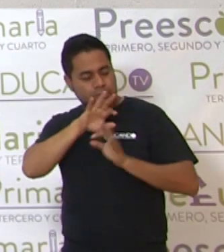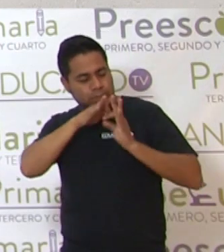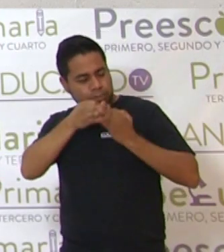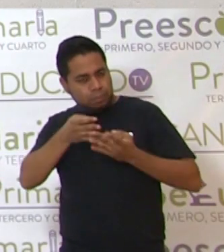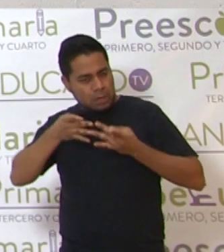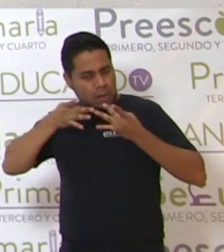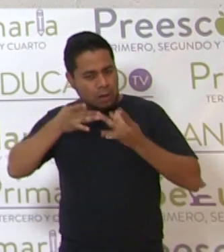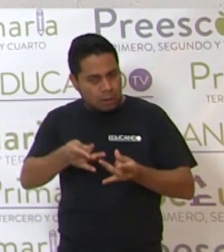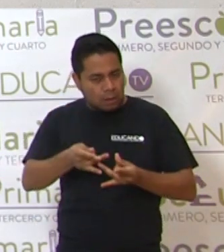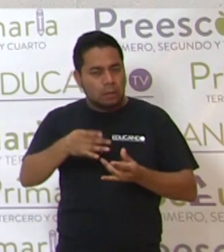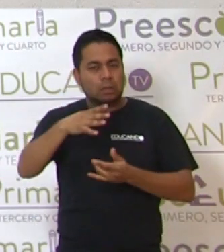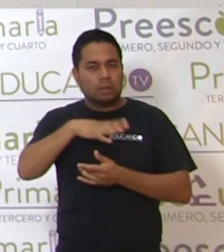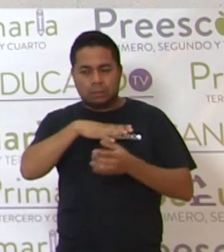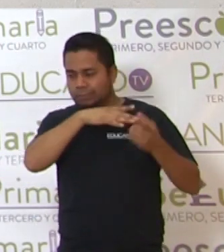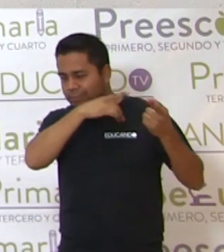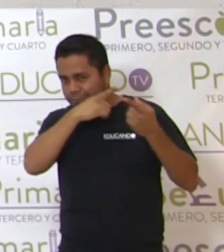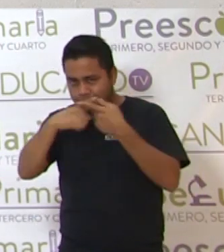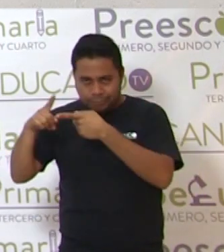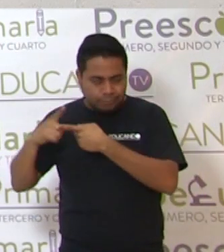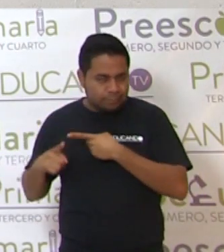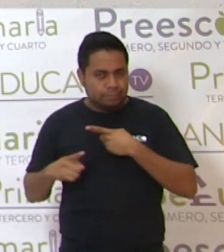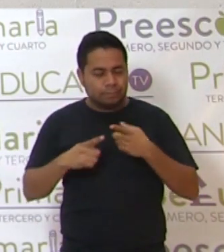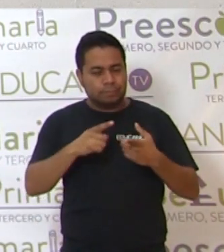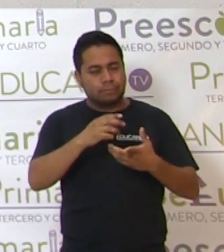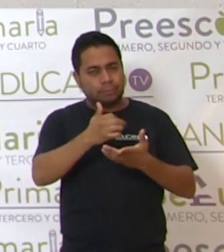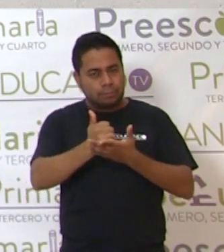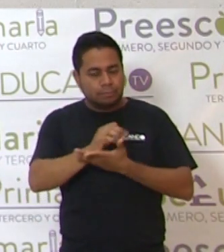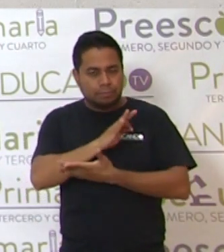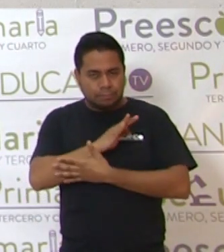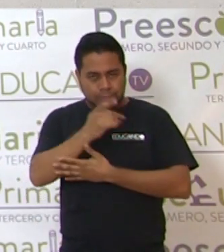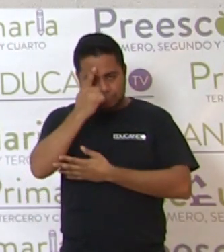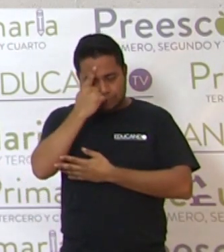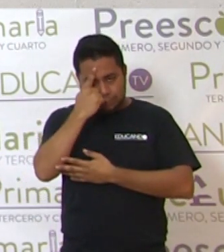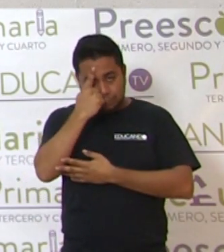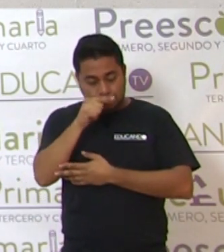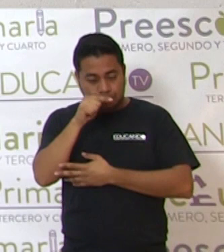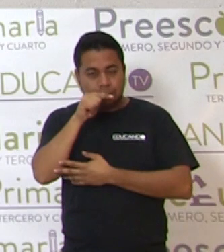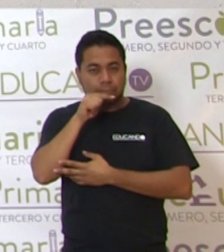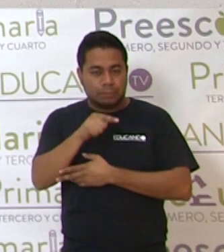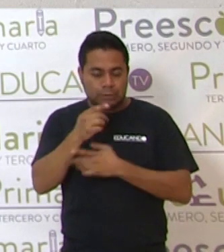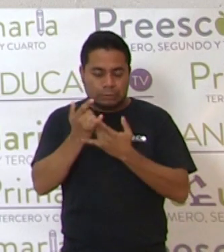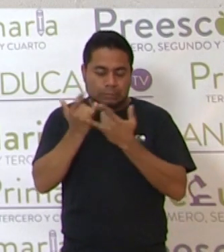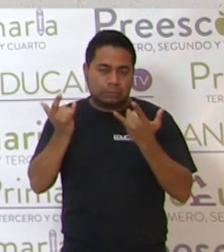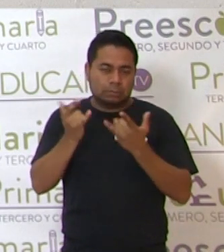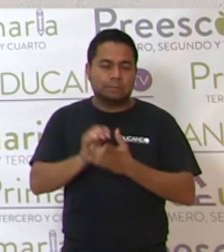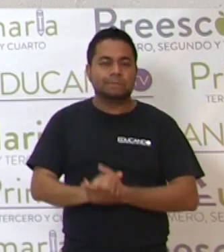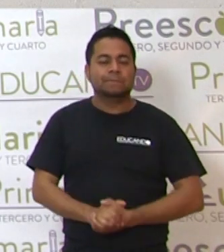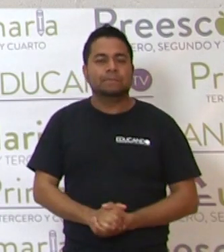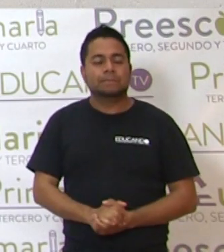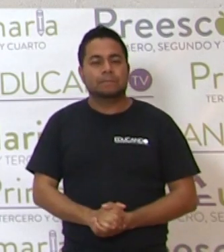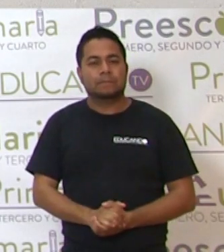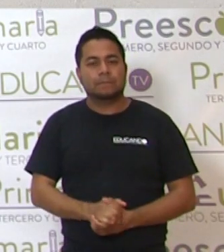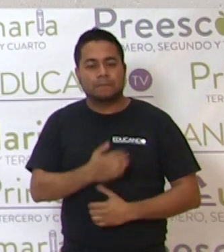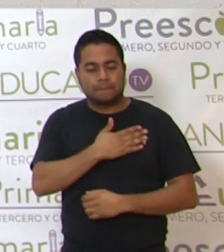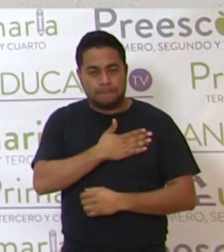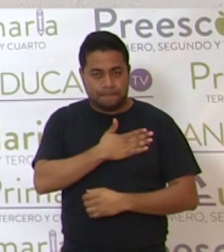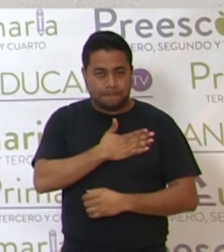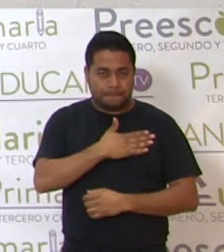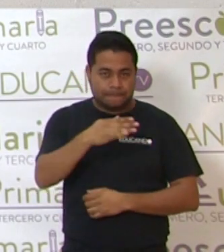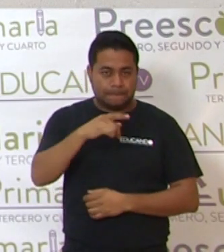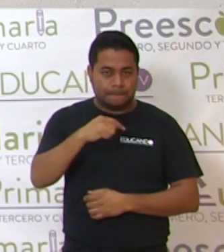que nosotros tengamos varios referentes para esta historia. Bueno, aquí te traigo otro